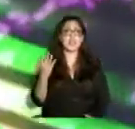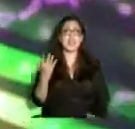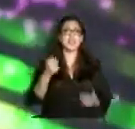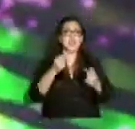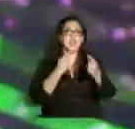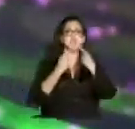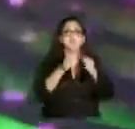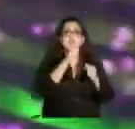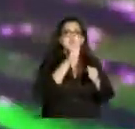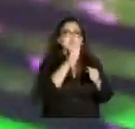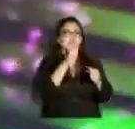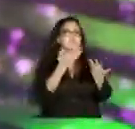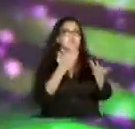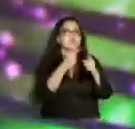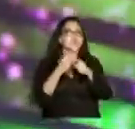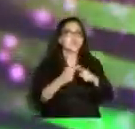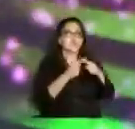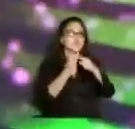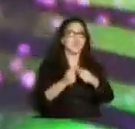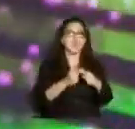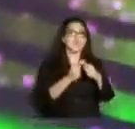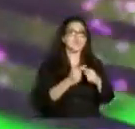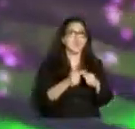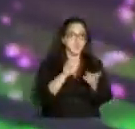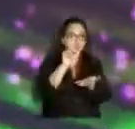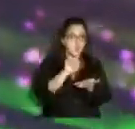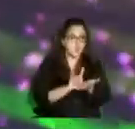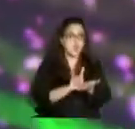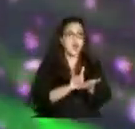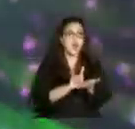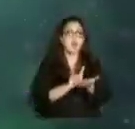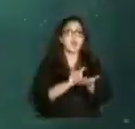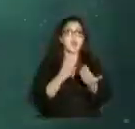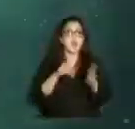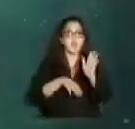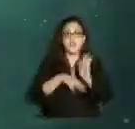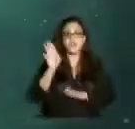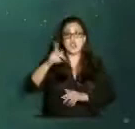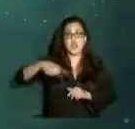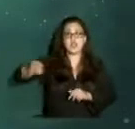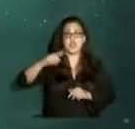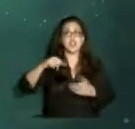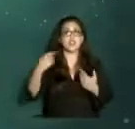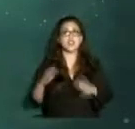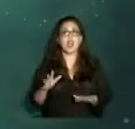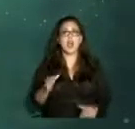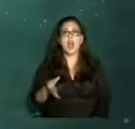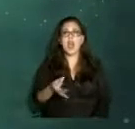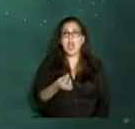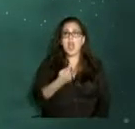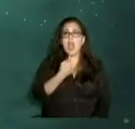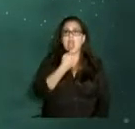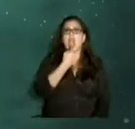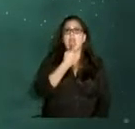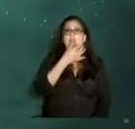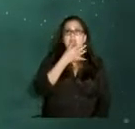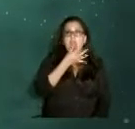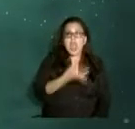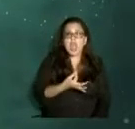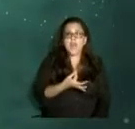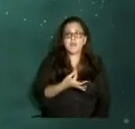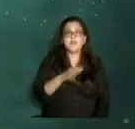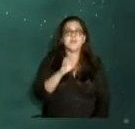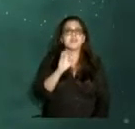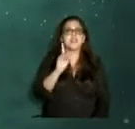sociodemográfica. La mayor parte de ellos eran dadores de banco de sangre. En una muestra de sangre, eventualmente de saliva, se obtuvo DNA. ¿Y qué estudiamos en ese